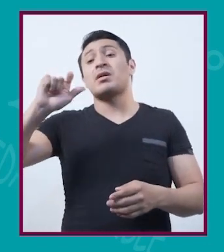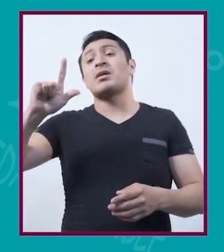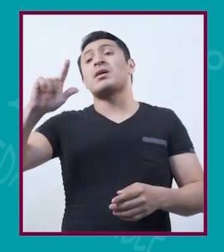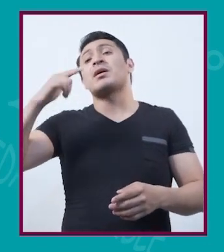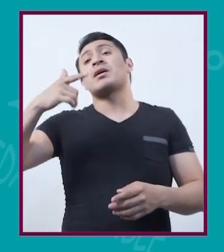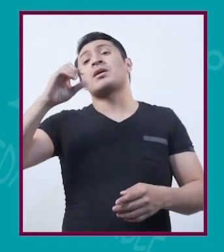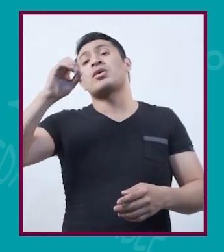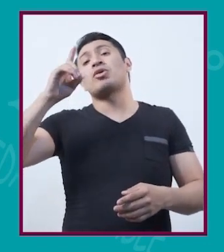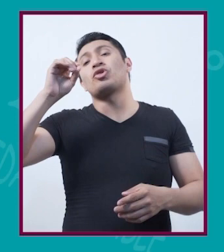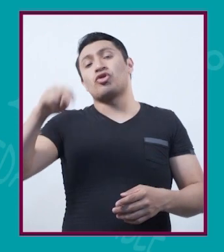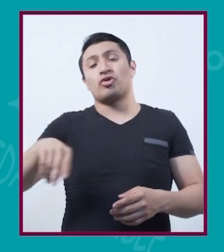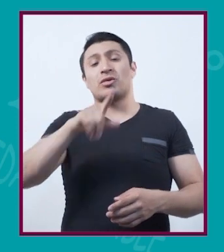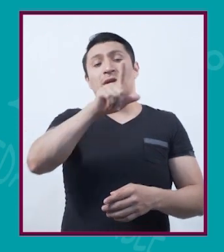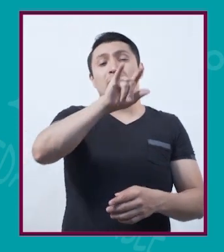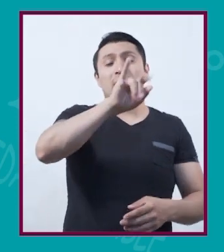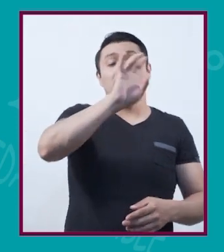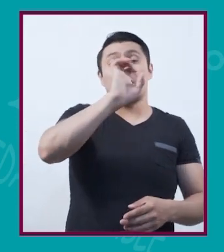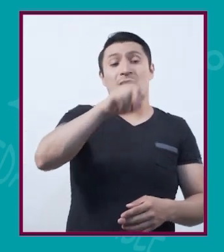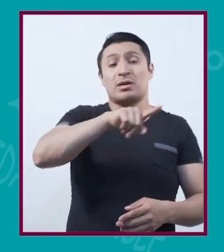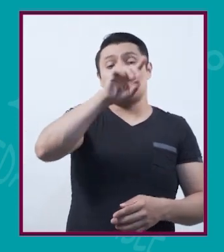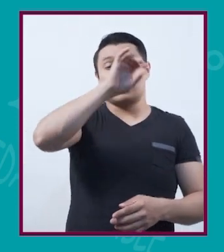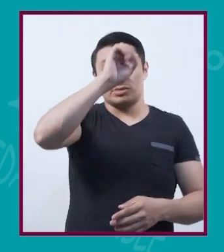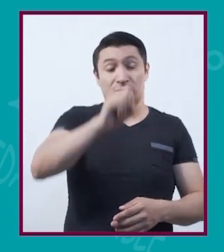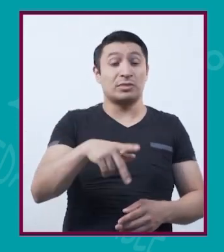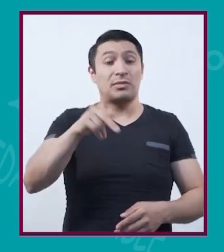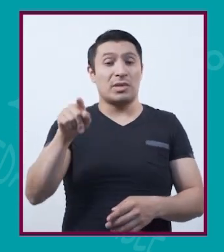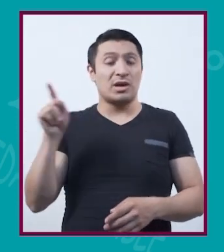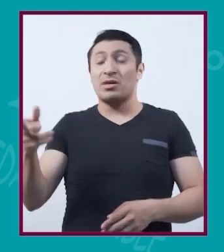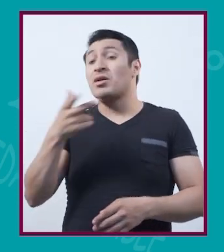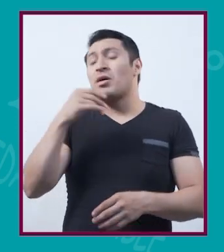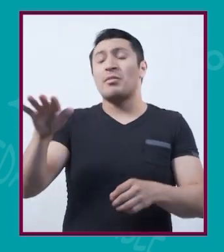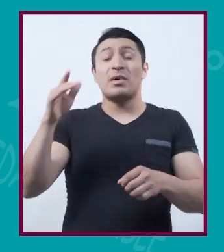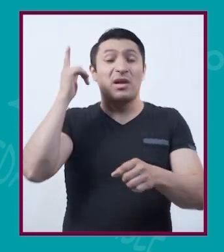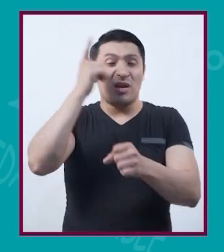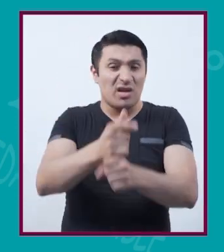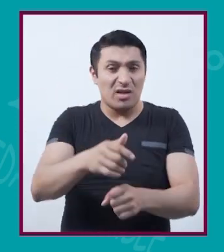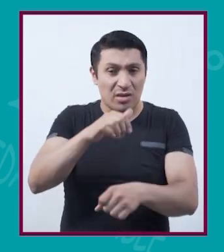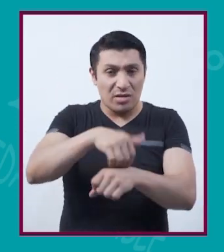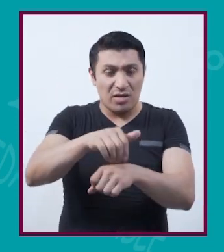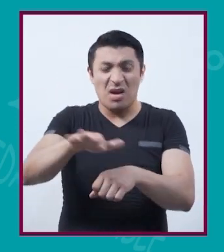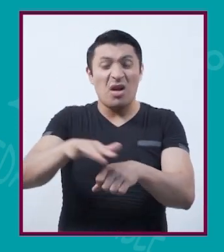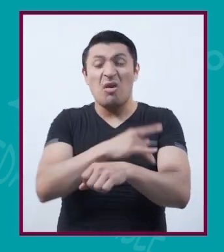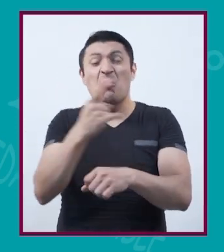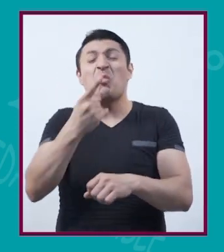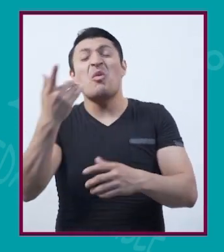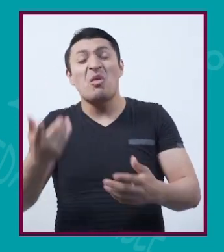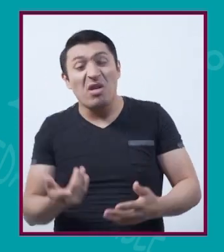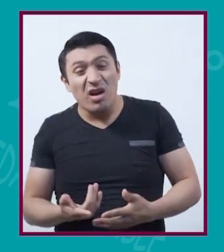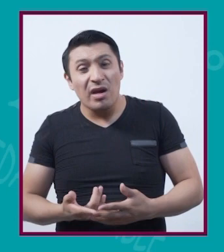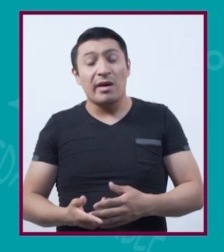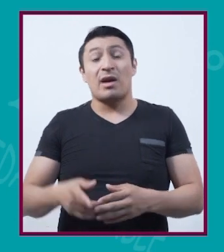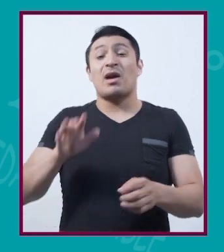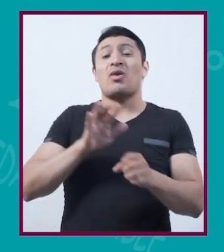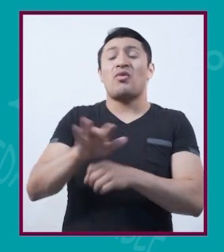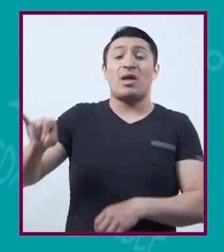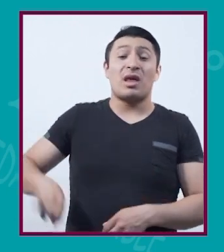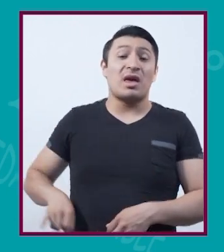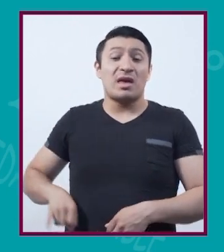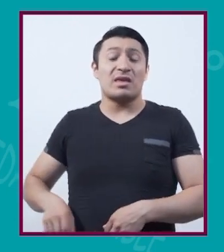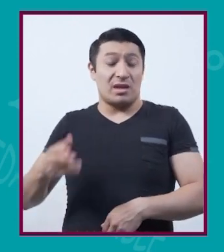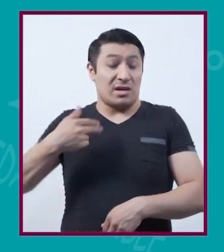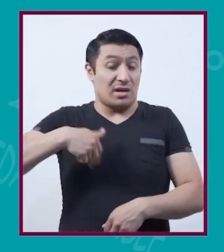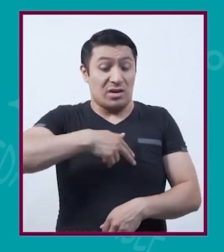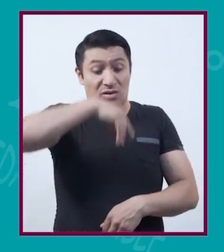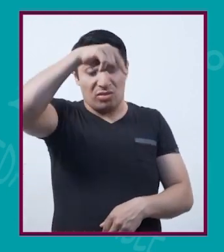europeas durante el proceso o después de la independencia? Durante los 3 siglos de dominio español, la América